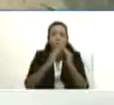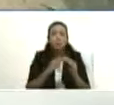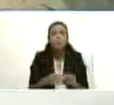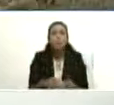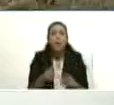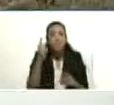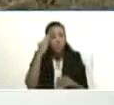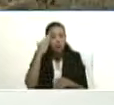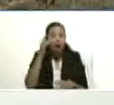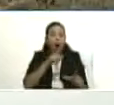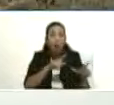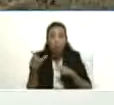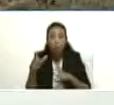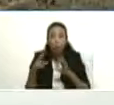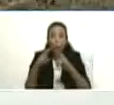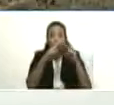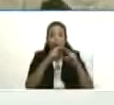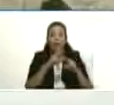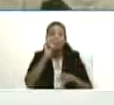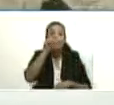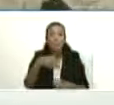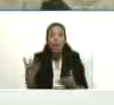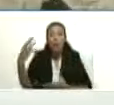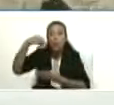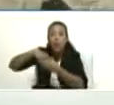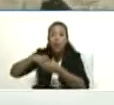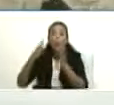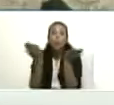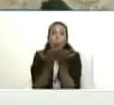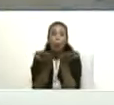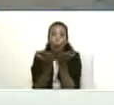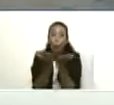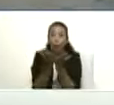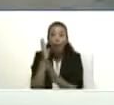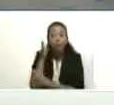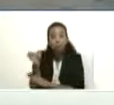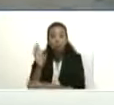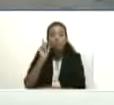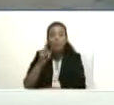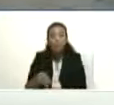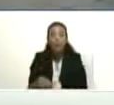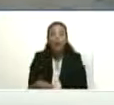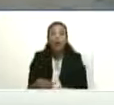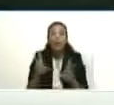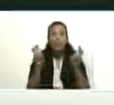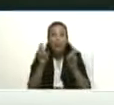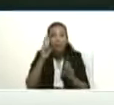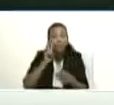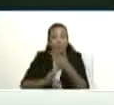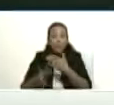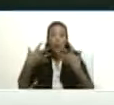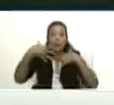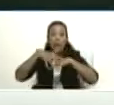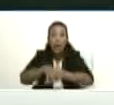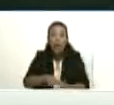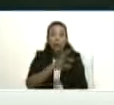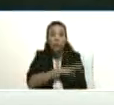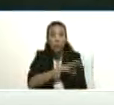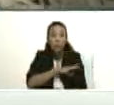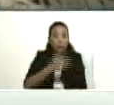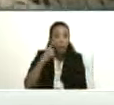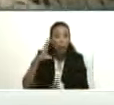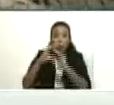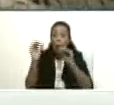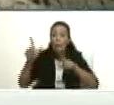tiene considerada una unidad educativa, ¿vio? Para llevar adelante también la visión integral que usted mencionaba de que